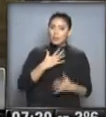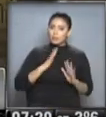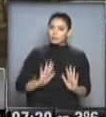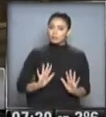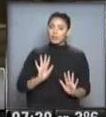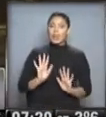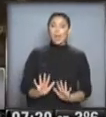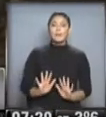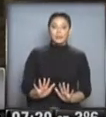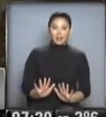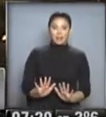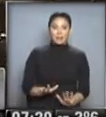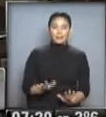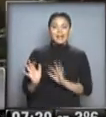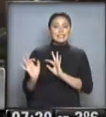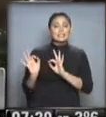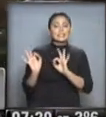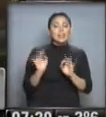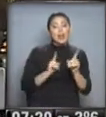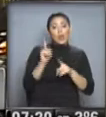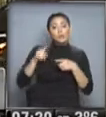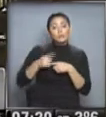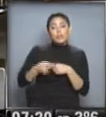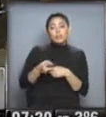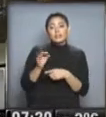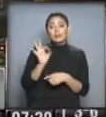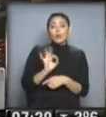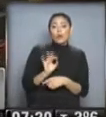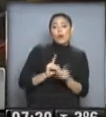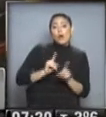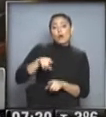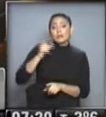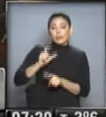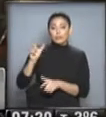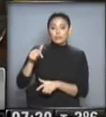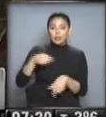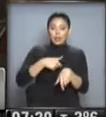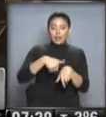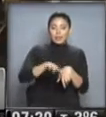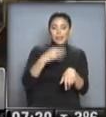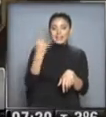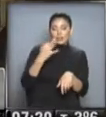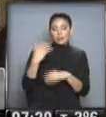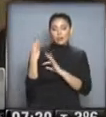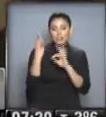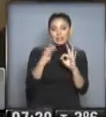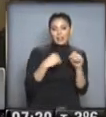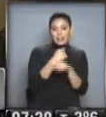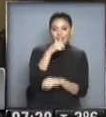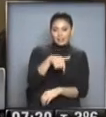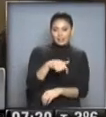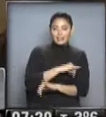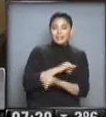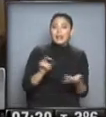la espera entonces de la llegada de algún funcionario o alguien que a partir de las primeras horas de la mañana tal vez se acerque hasta esta puerta.